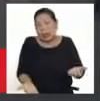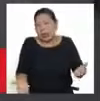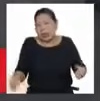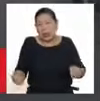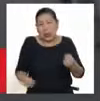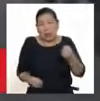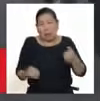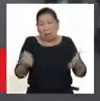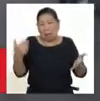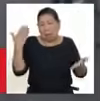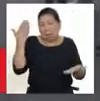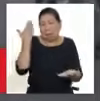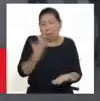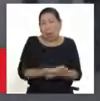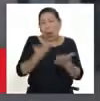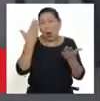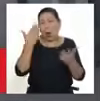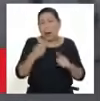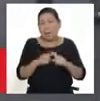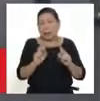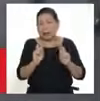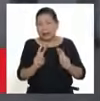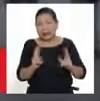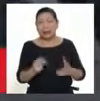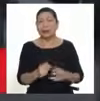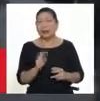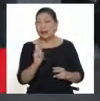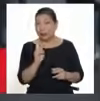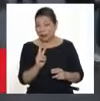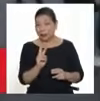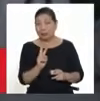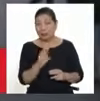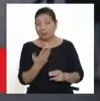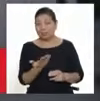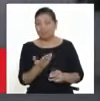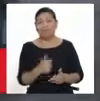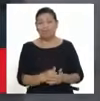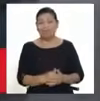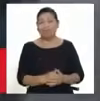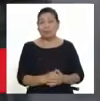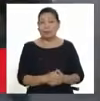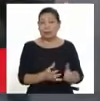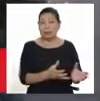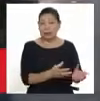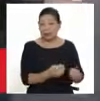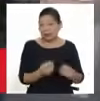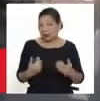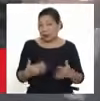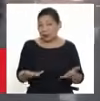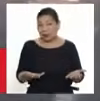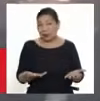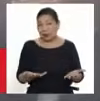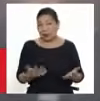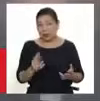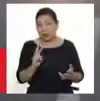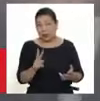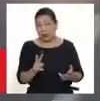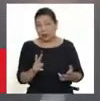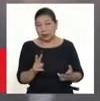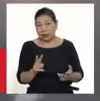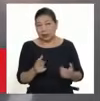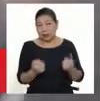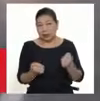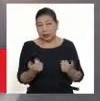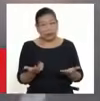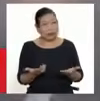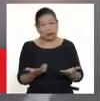totalmente a la camioneta. Pero hay que prestarle mucha atención porque deben retirarlo ya al ver que mide a las